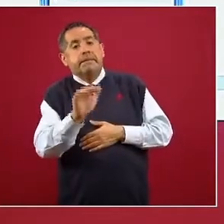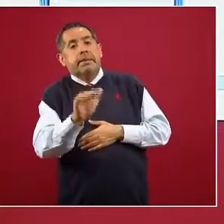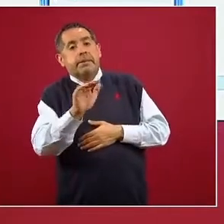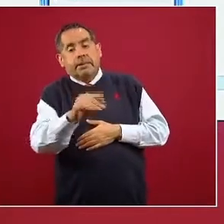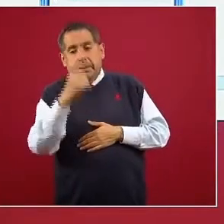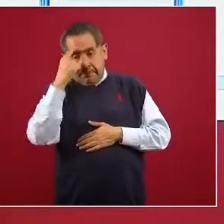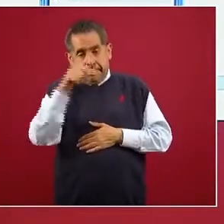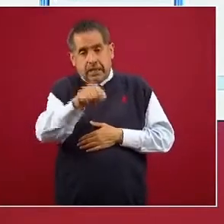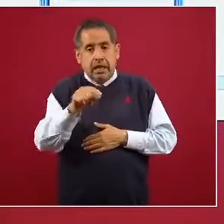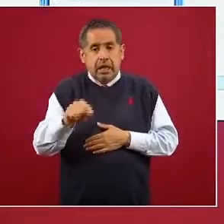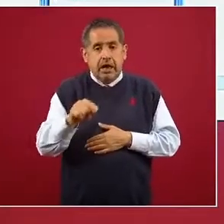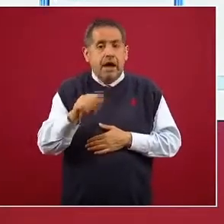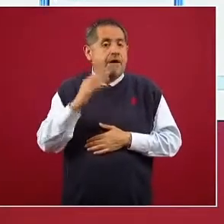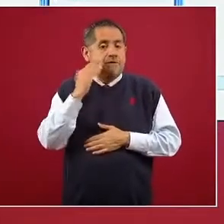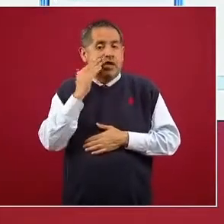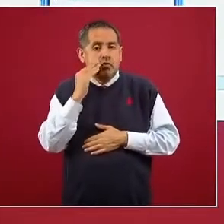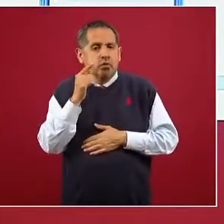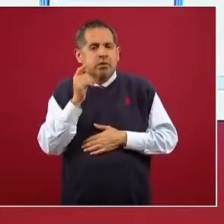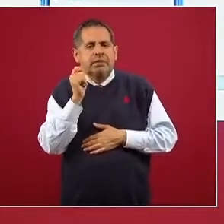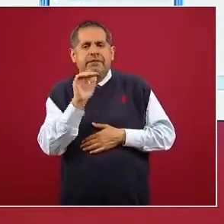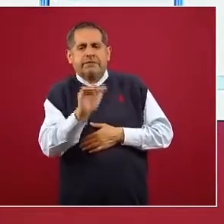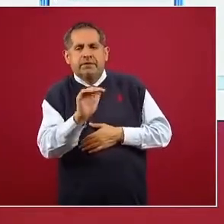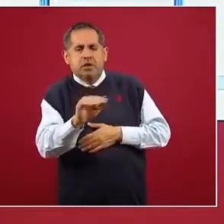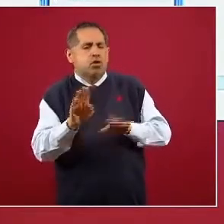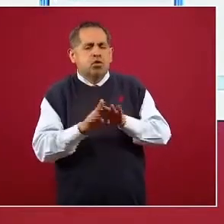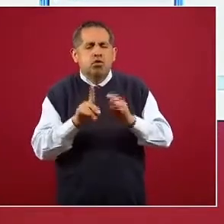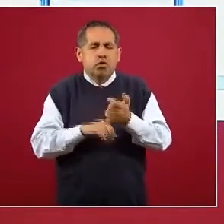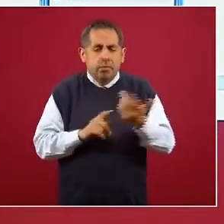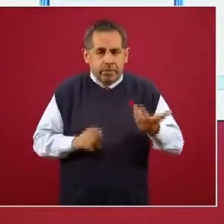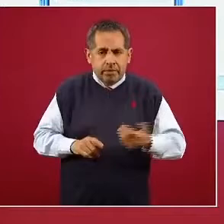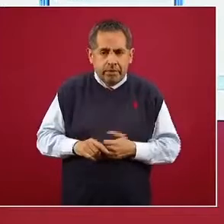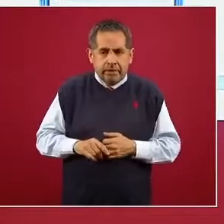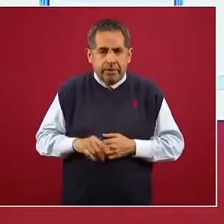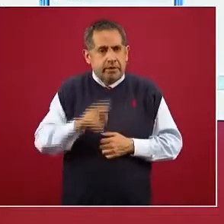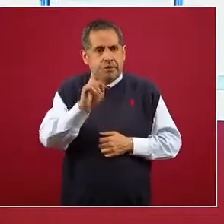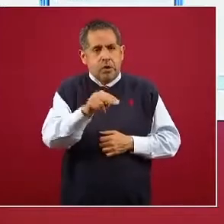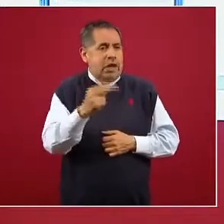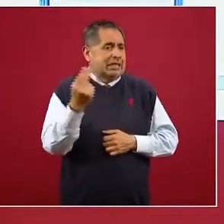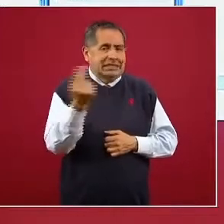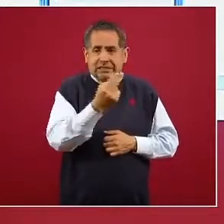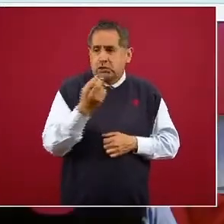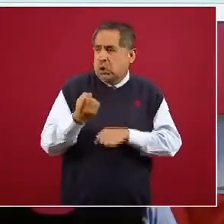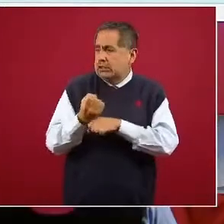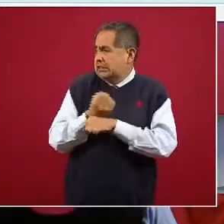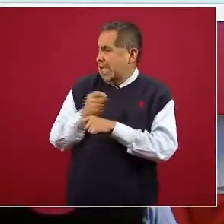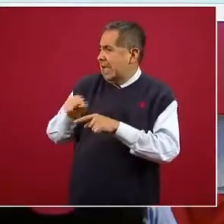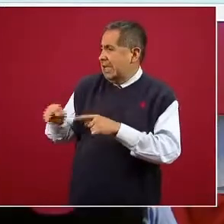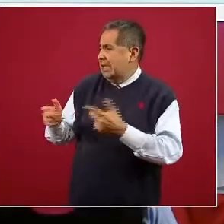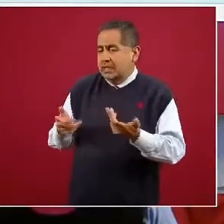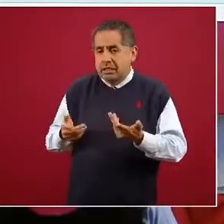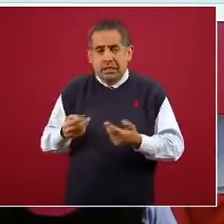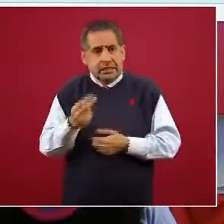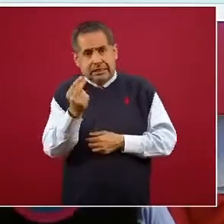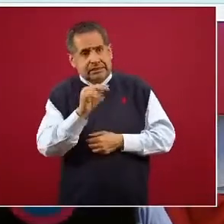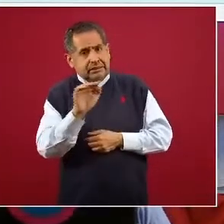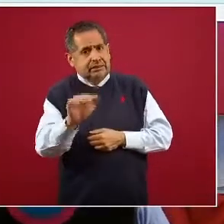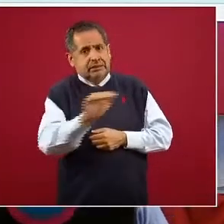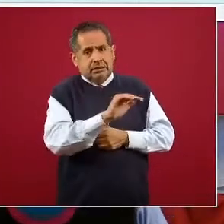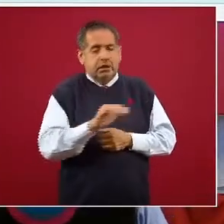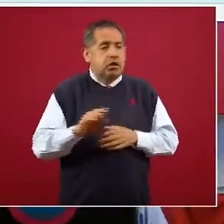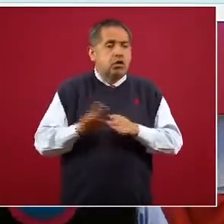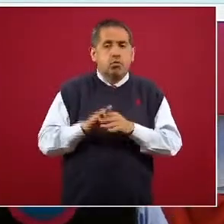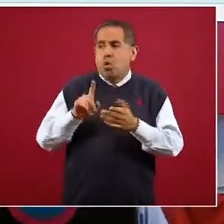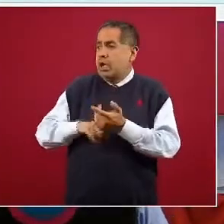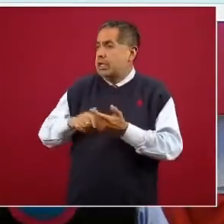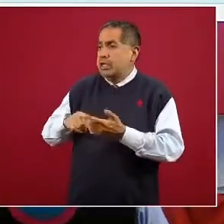Facebook, solicitudes basadas ¿en qué? En necesidades transfusionales quizá de un banco